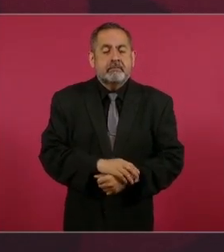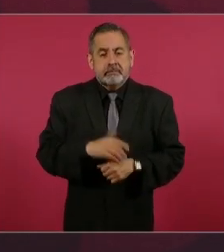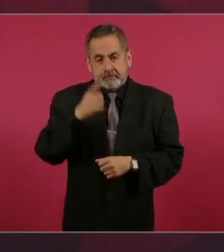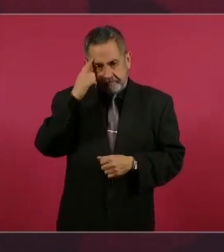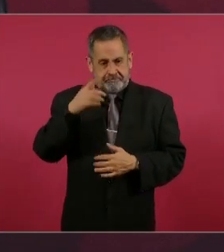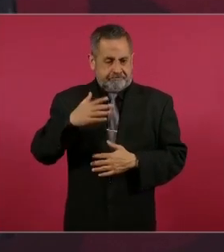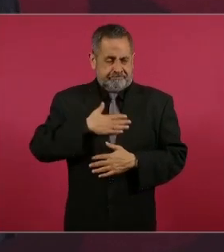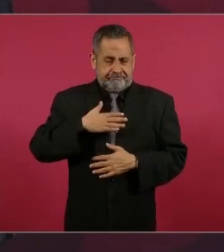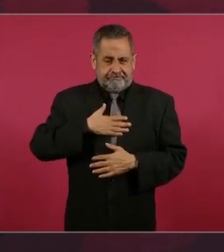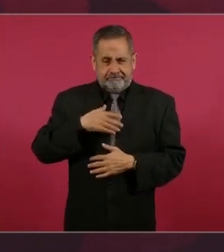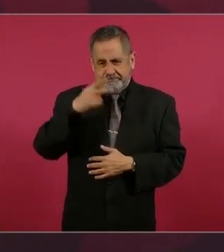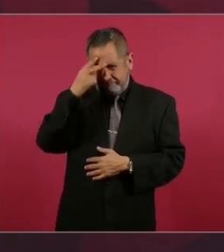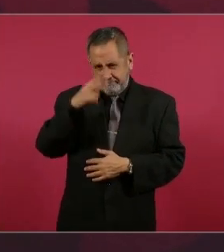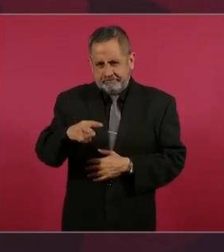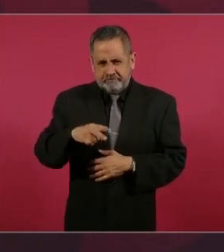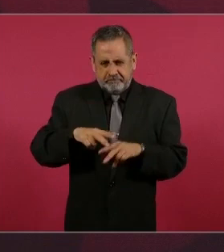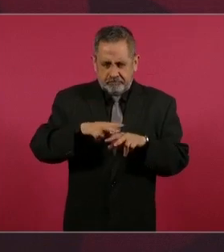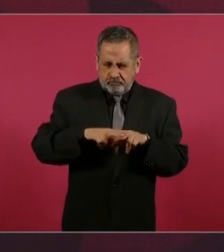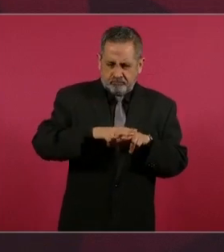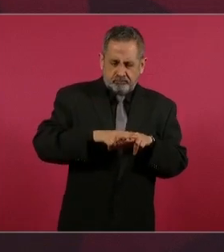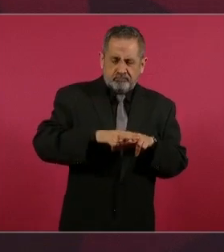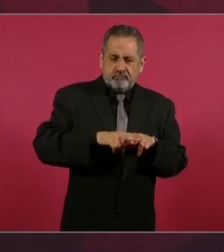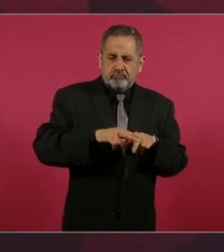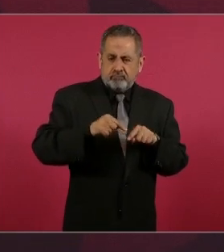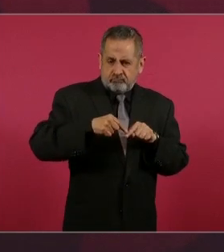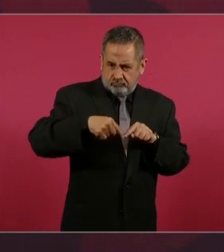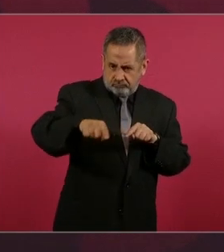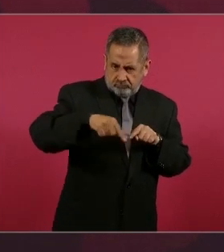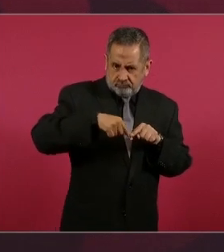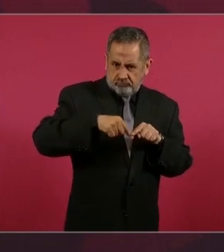propia vía, nuestro propio paso